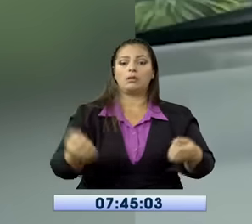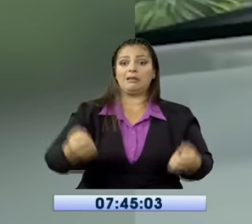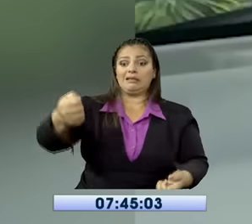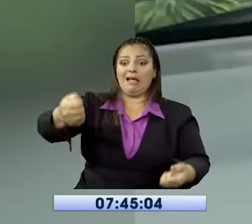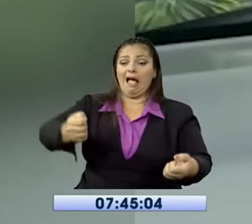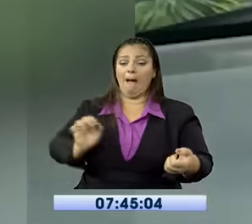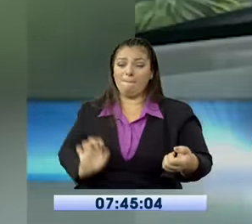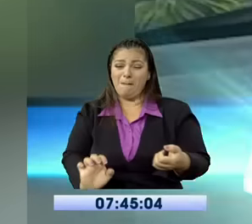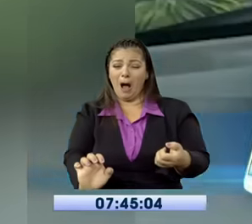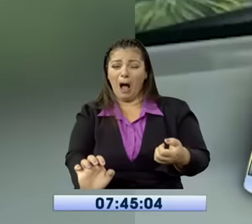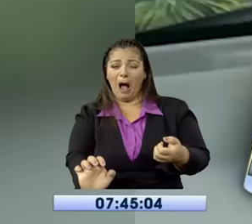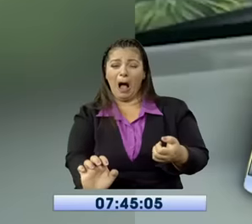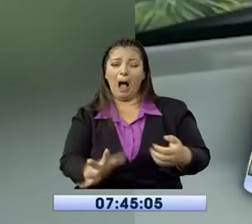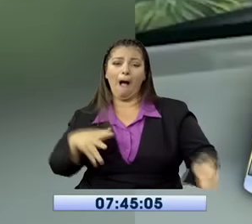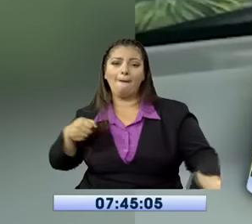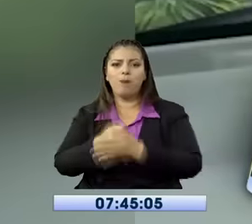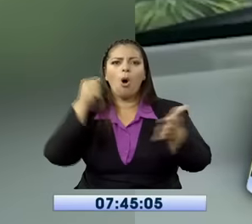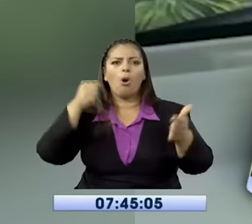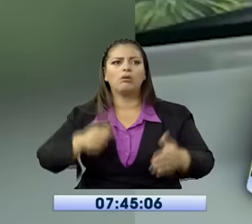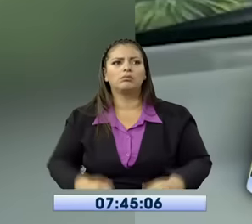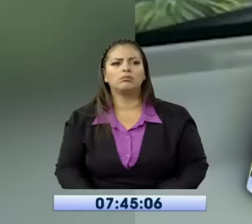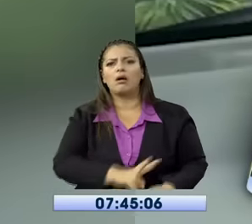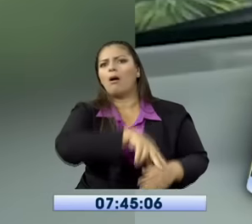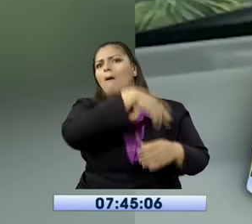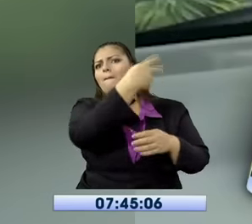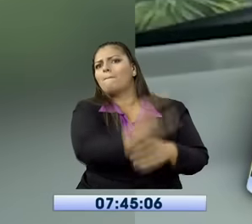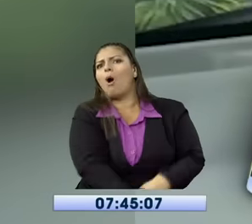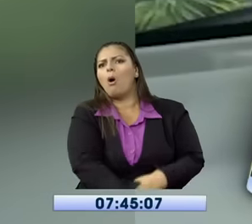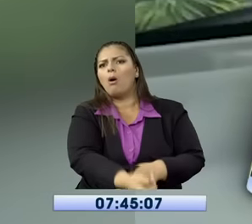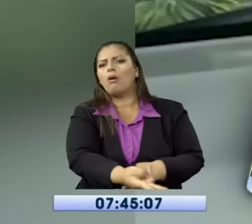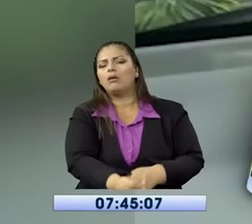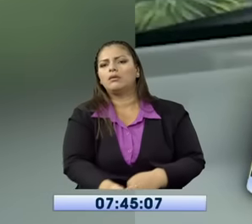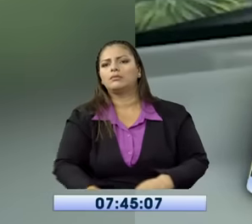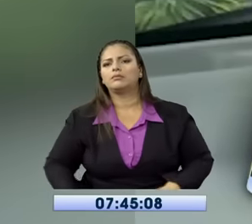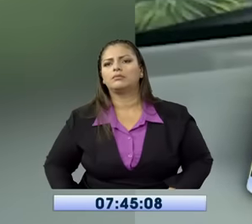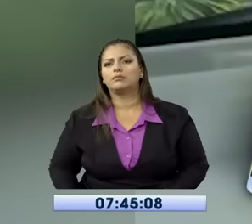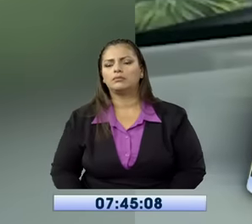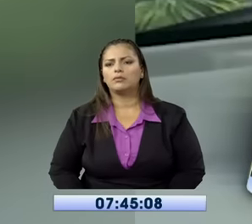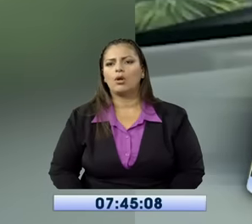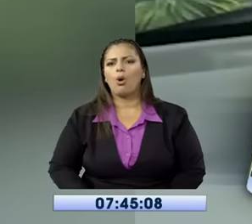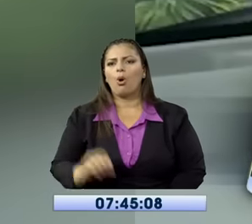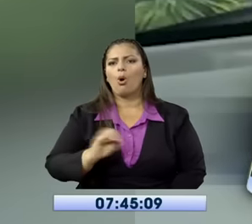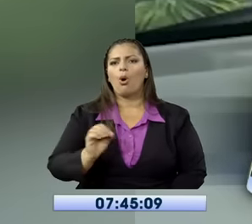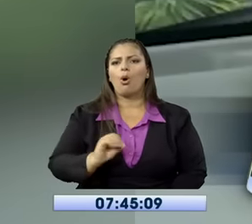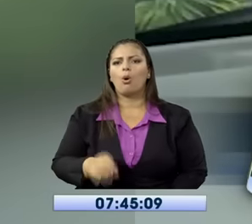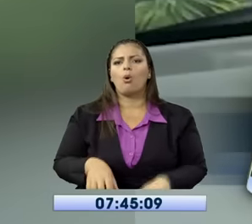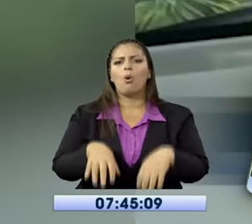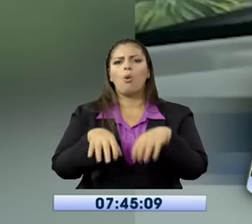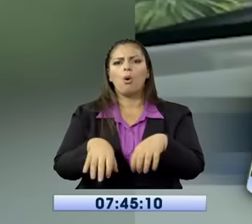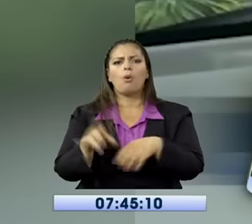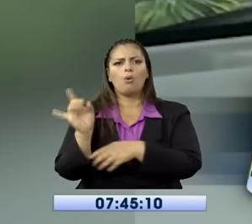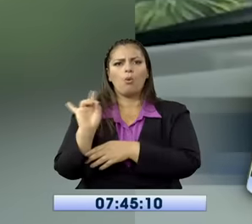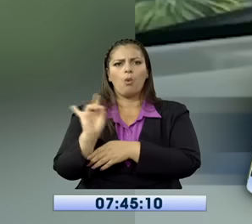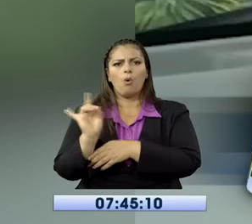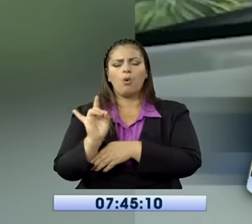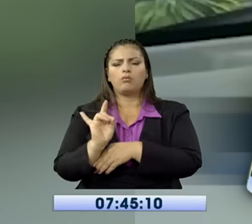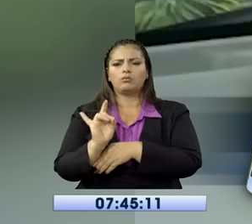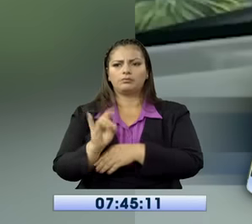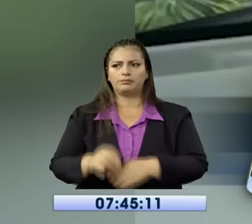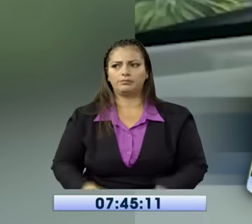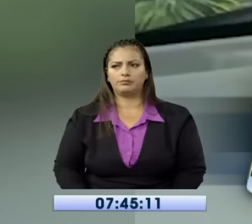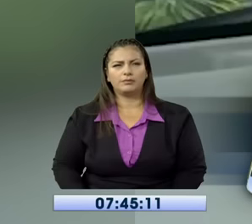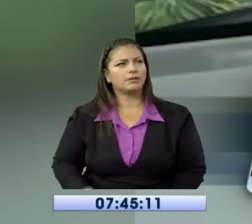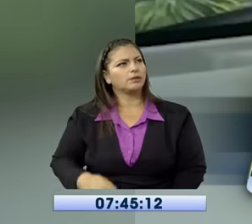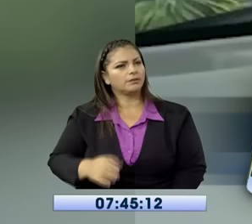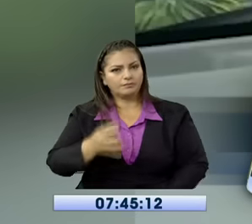o cruza mira ahí mismo cruza un perro y por evitar arrollar en manabí esta madrugada o